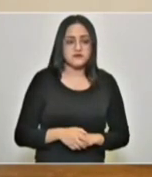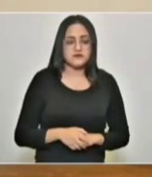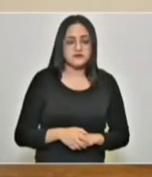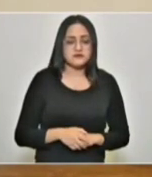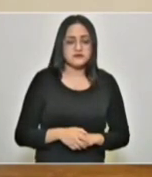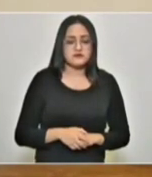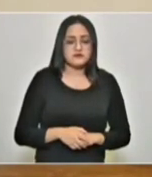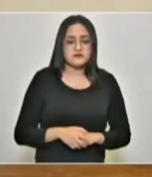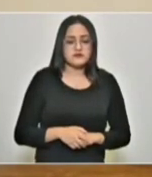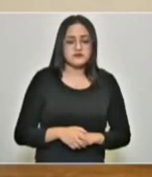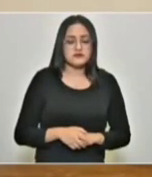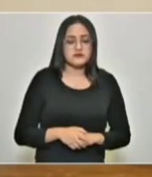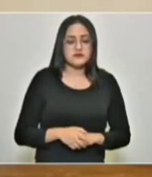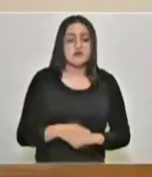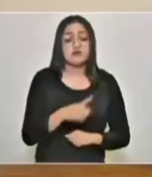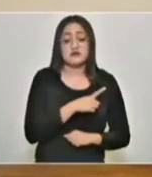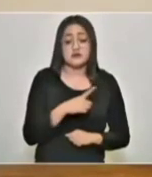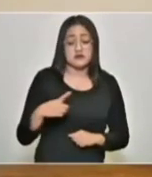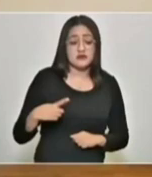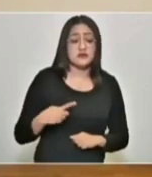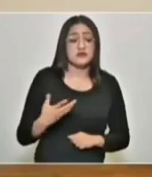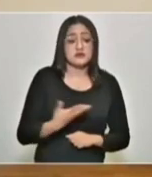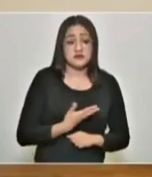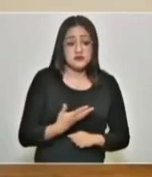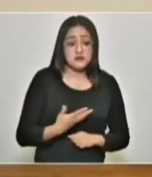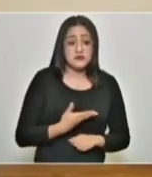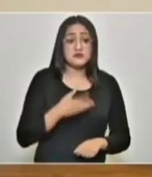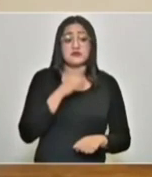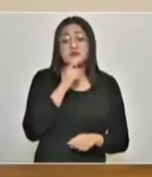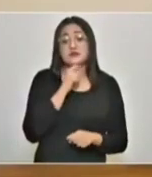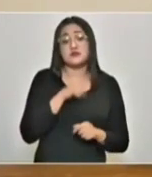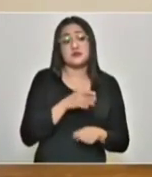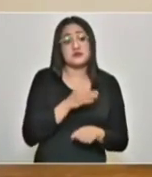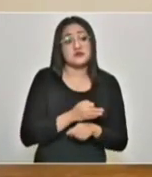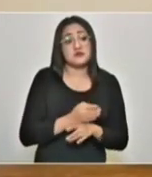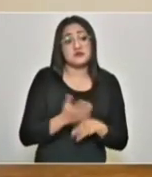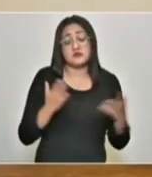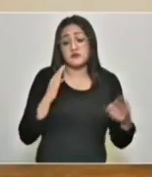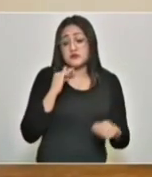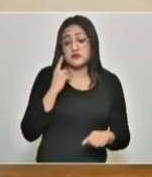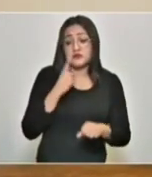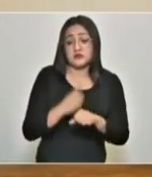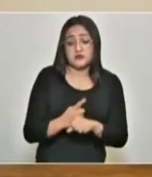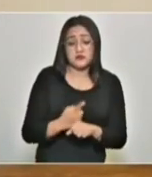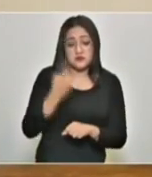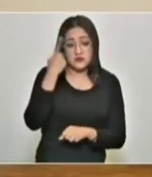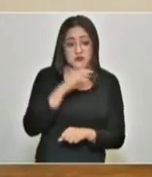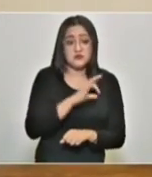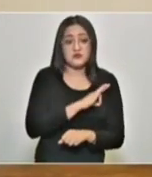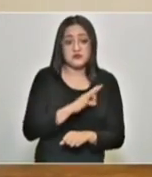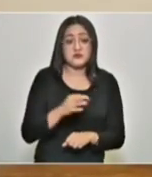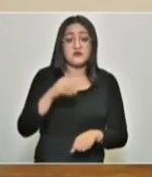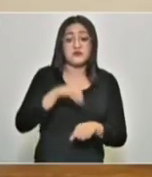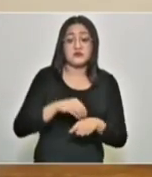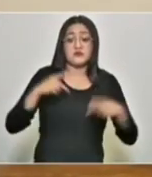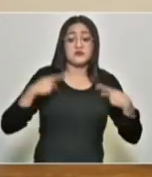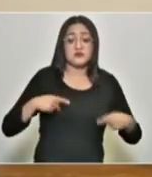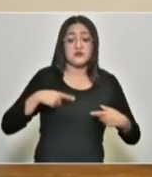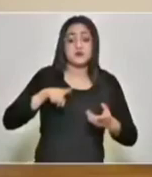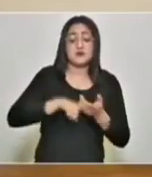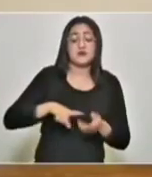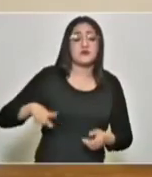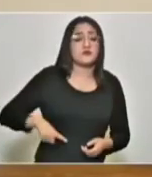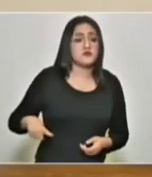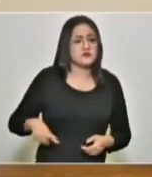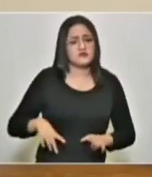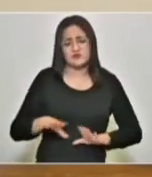tiene, debe tener la mínima oportunidad para poner gente adentro de los gobiernos.